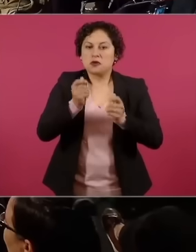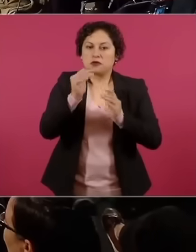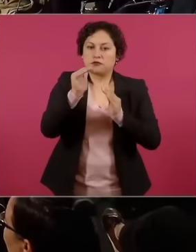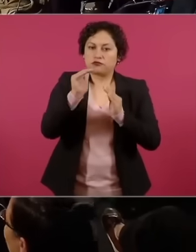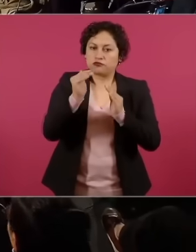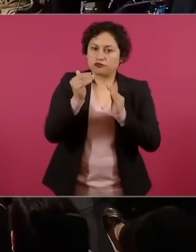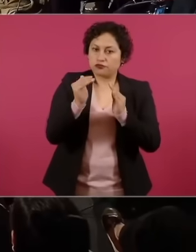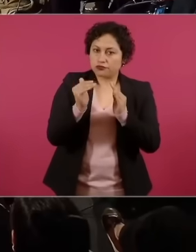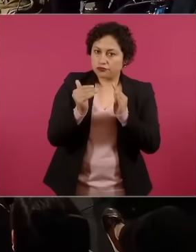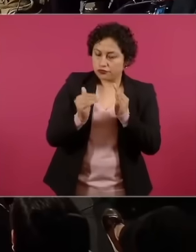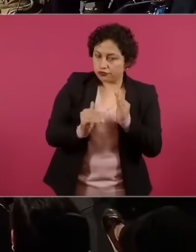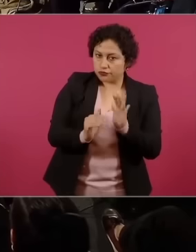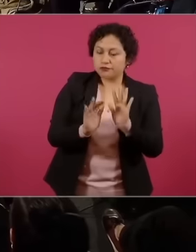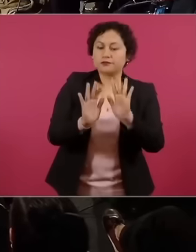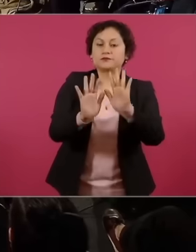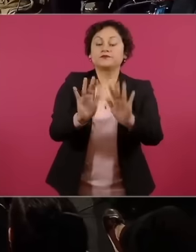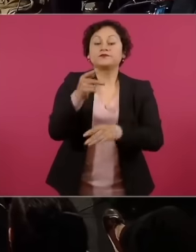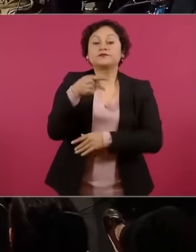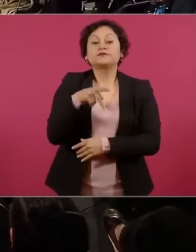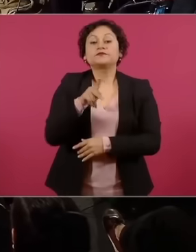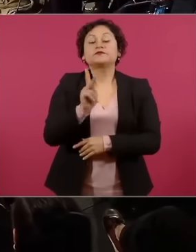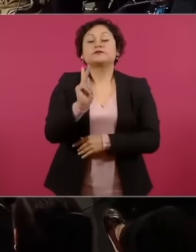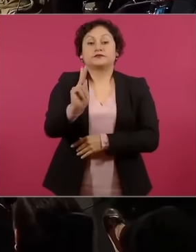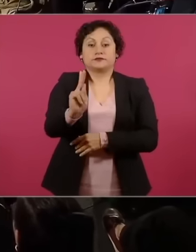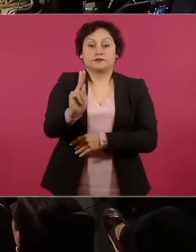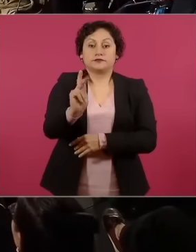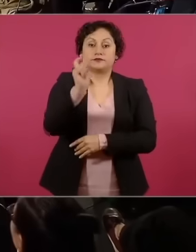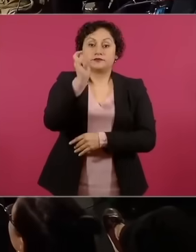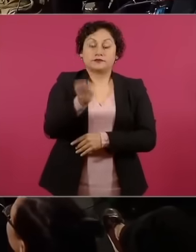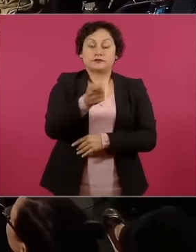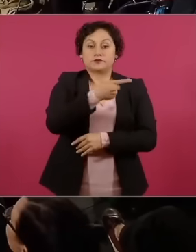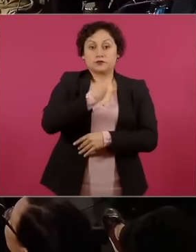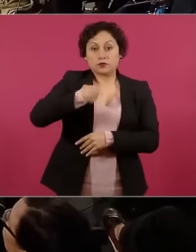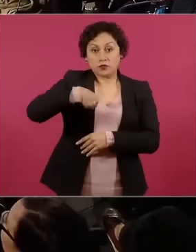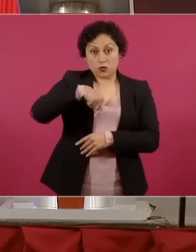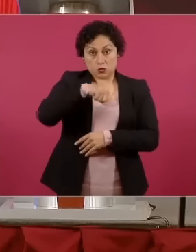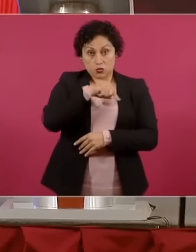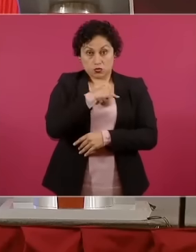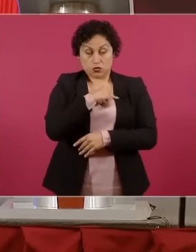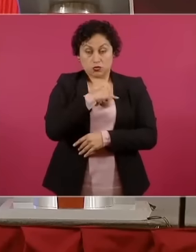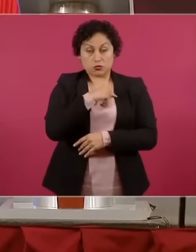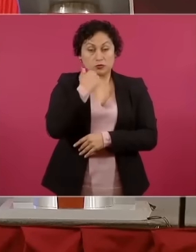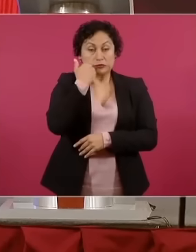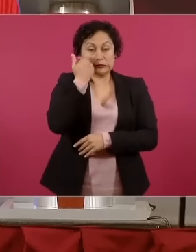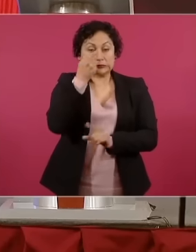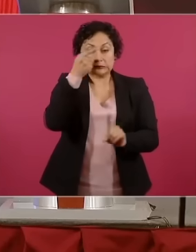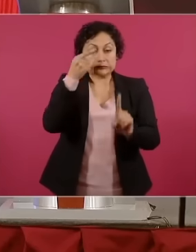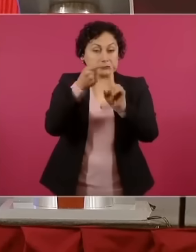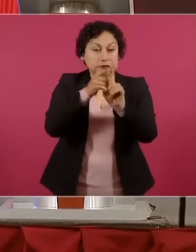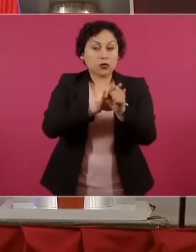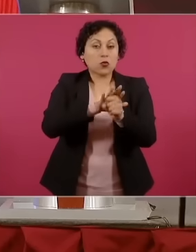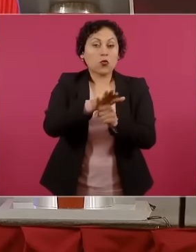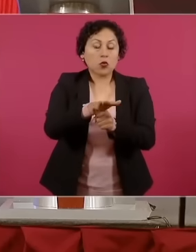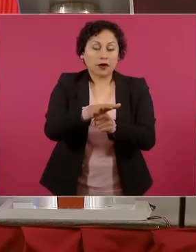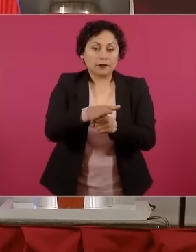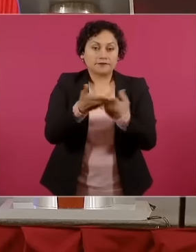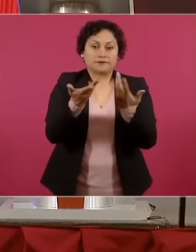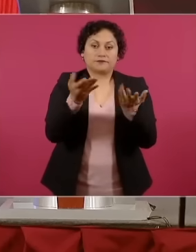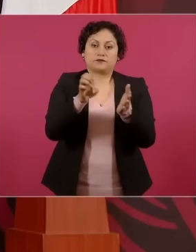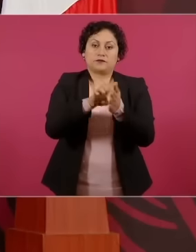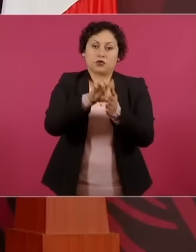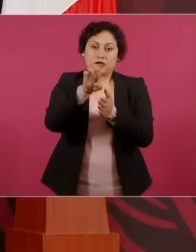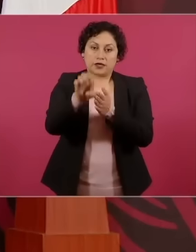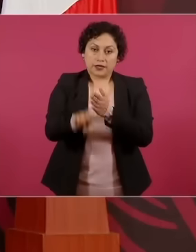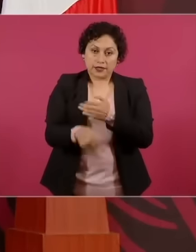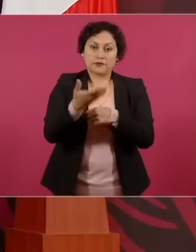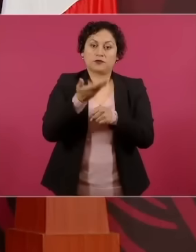no es para nosotros motivo de revisión,